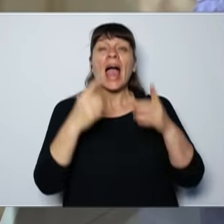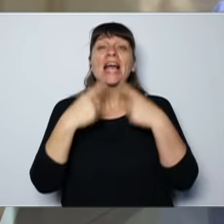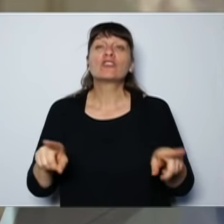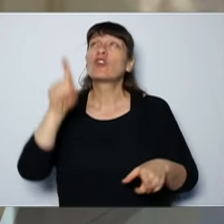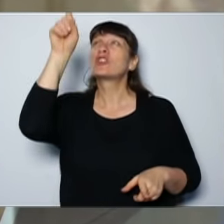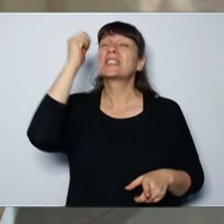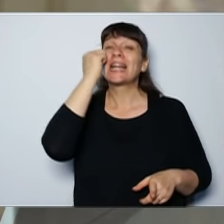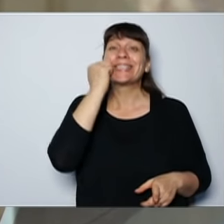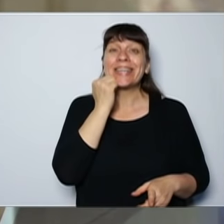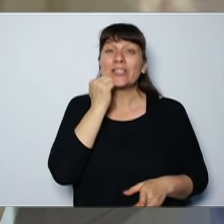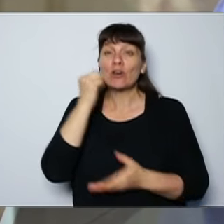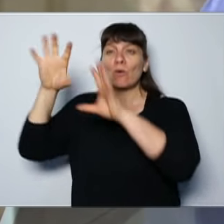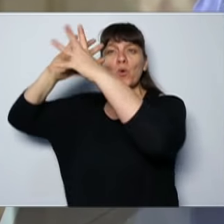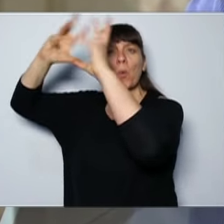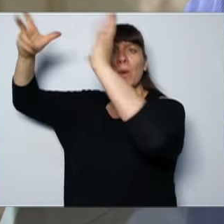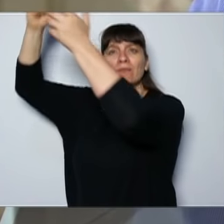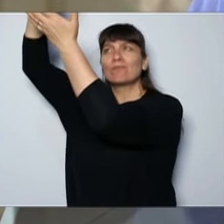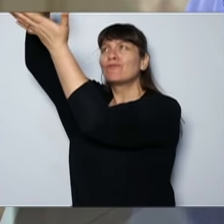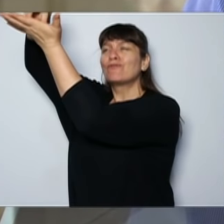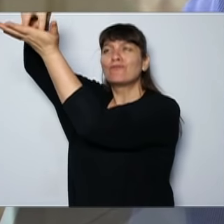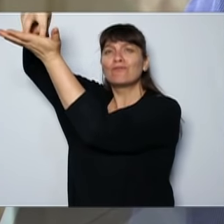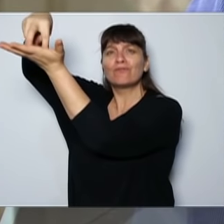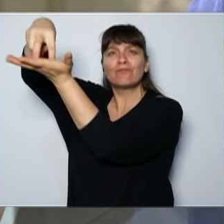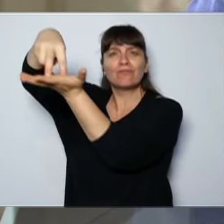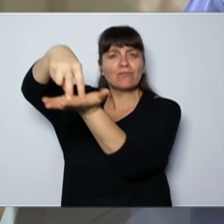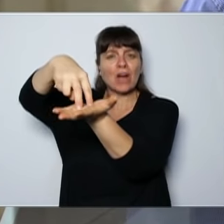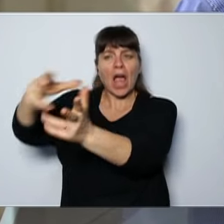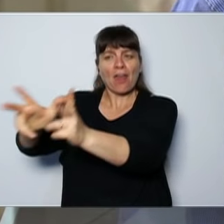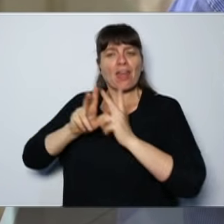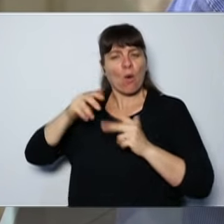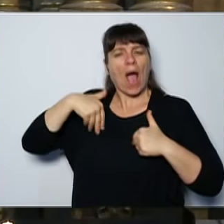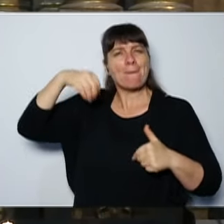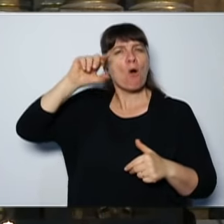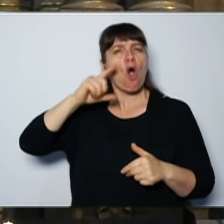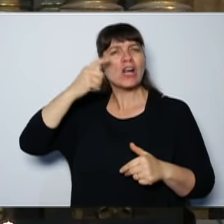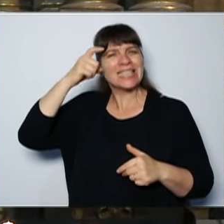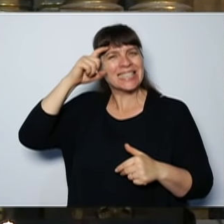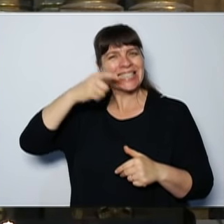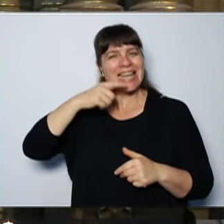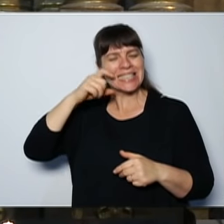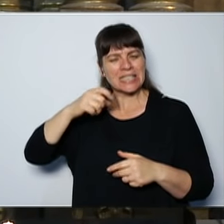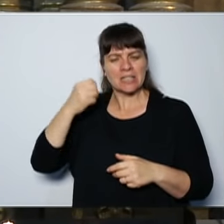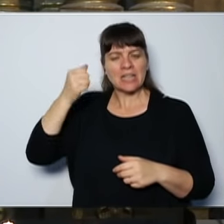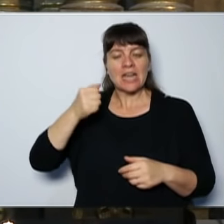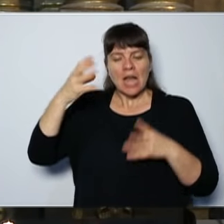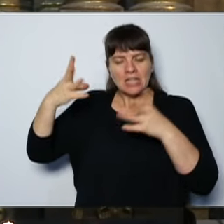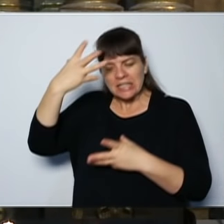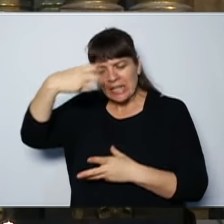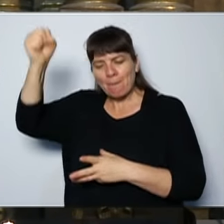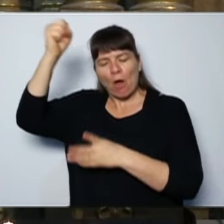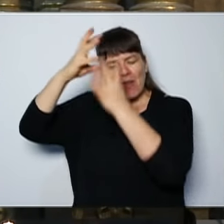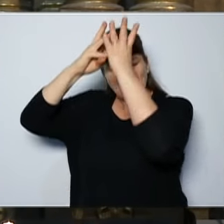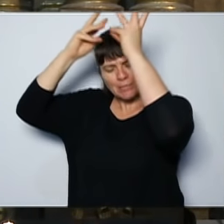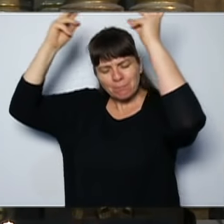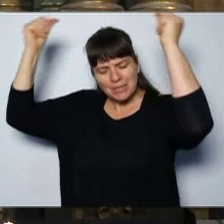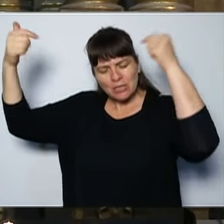Entonces el Señor ascendió en la nube y le habló a Moisés. Después tomó algo del espíritu